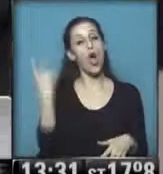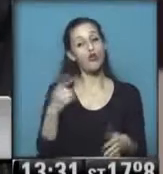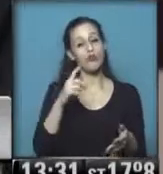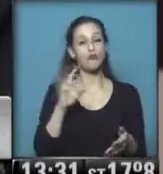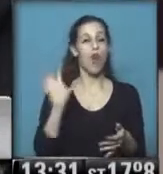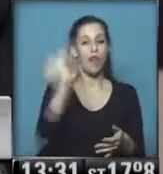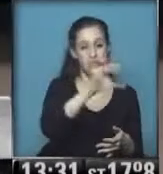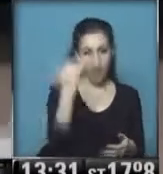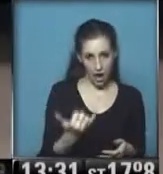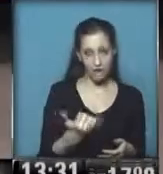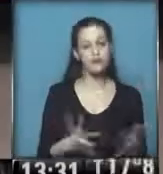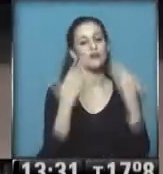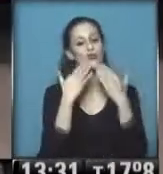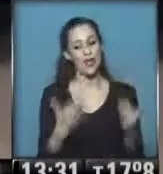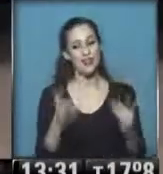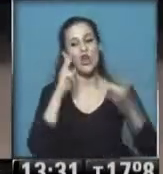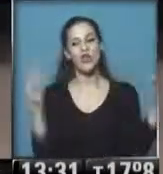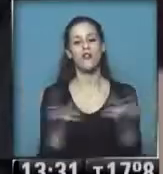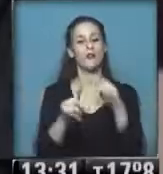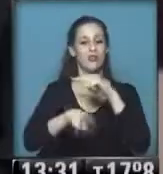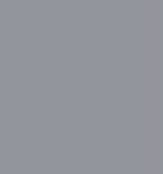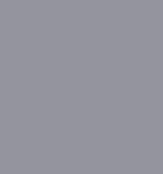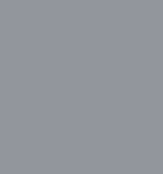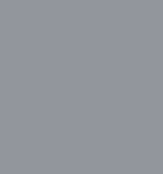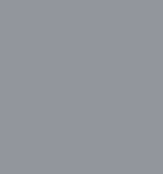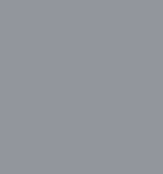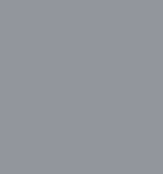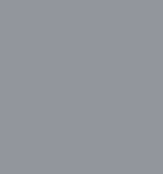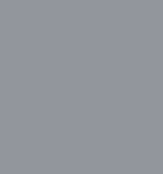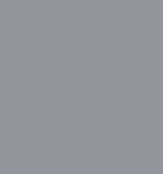gusto Bueno muchísimas gracias muchas gracias Nos vemos la semana que viene esperamos